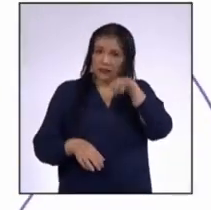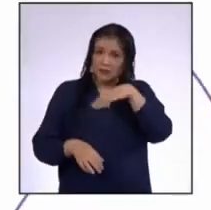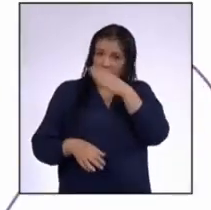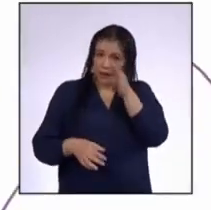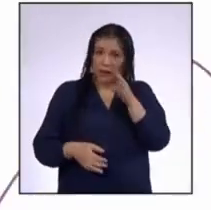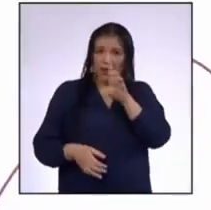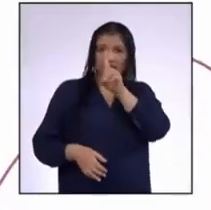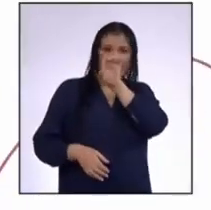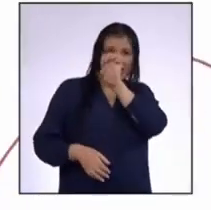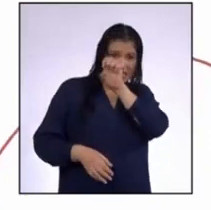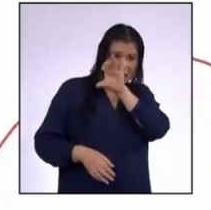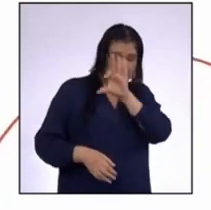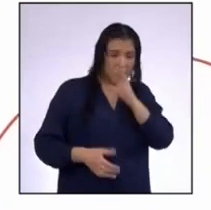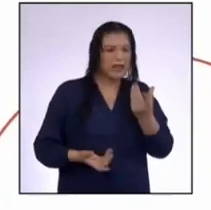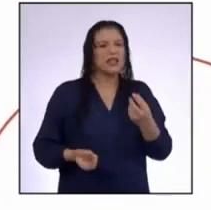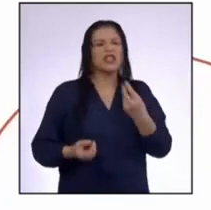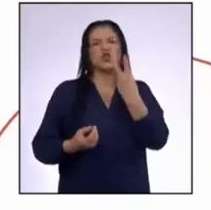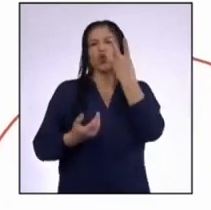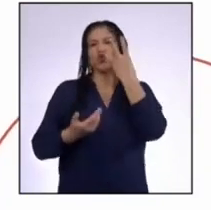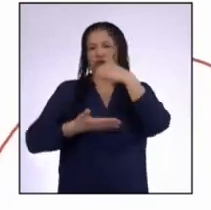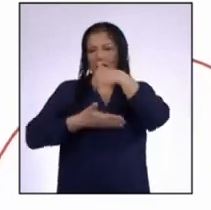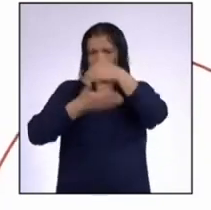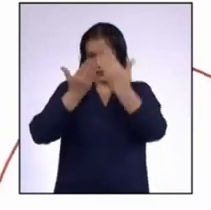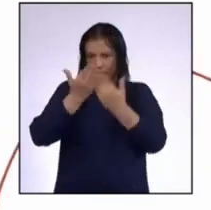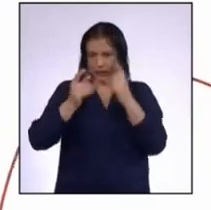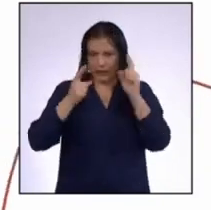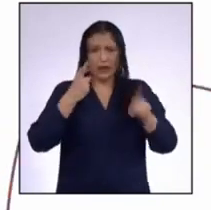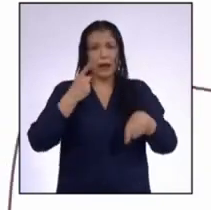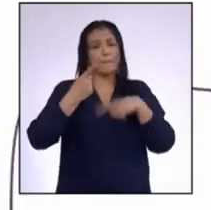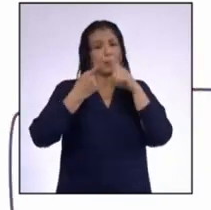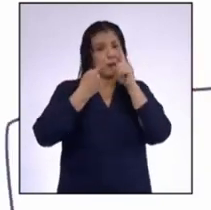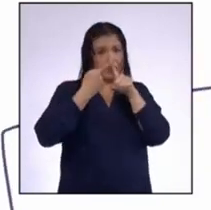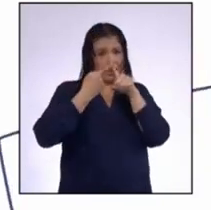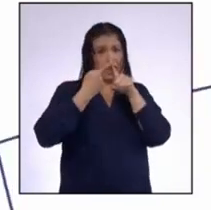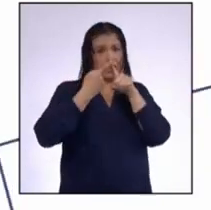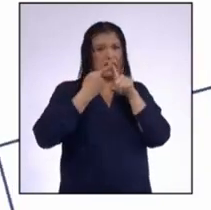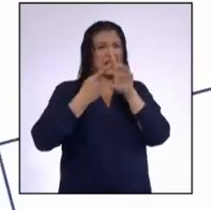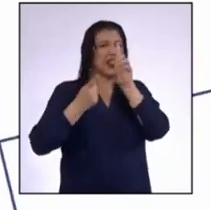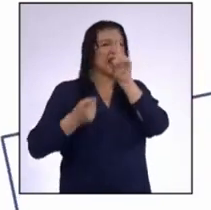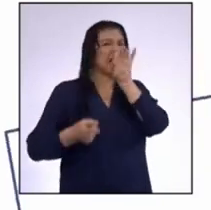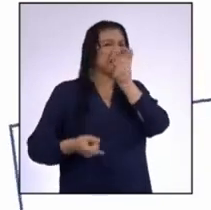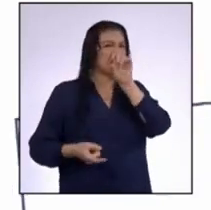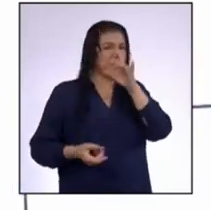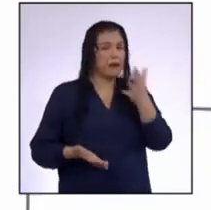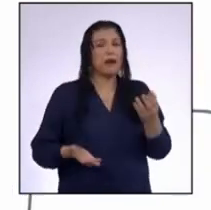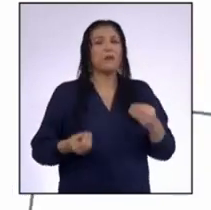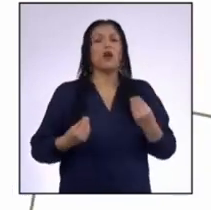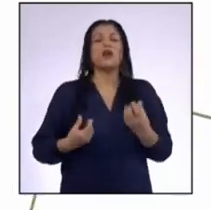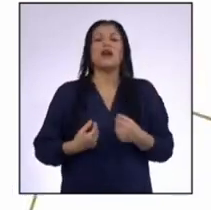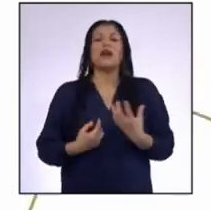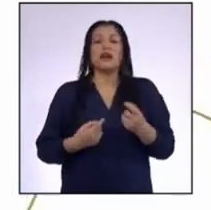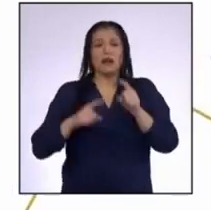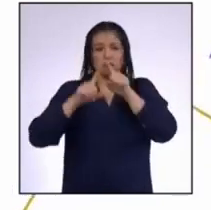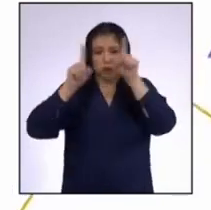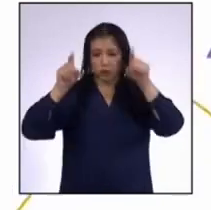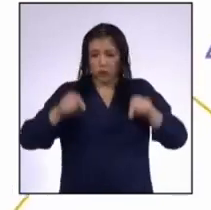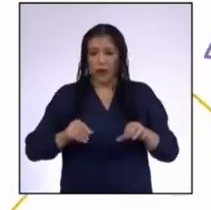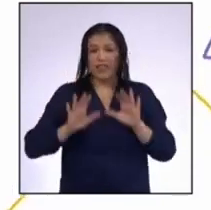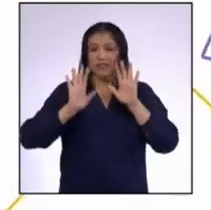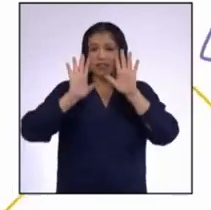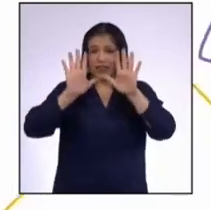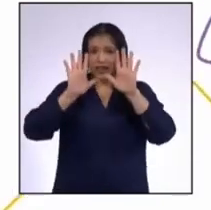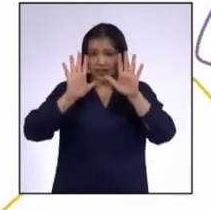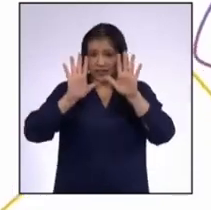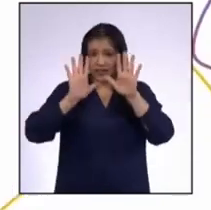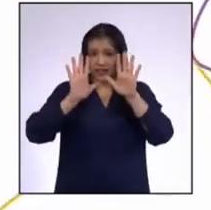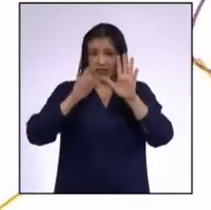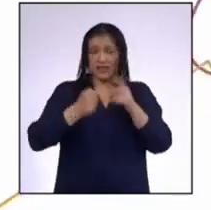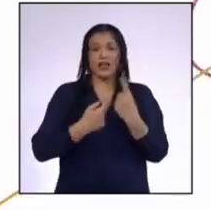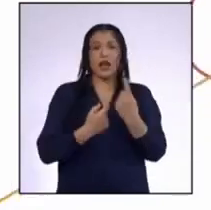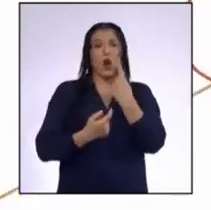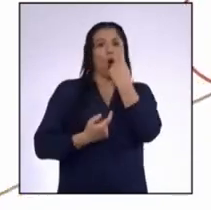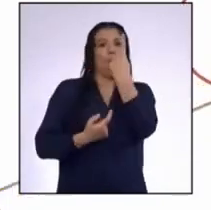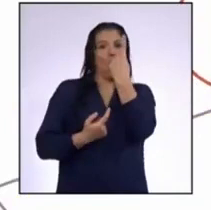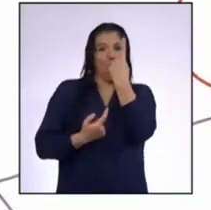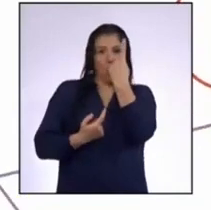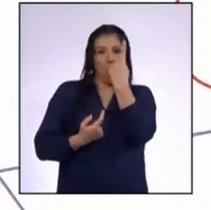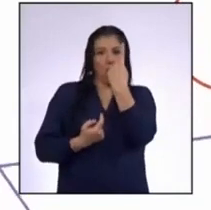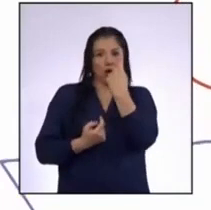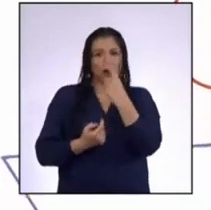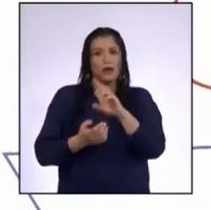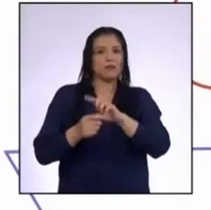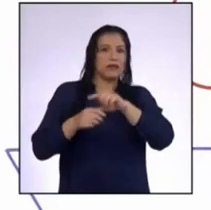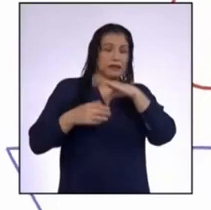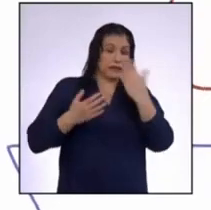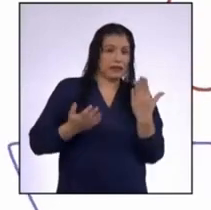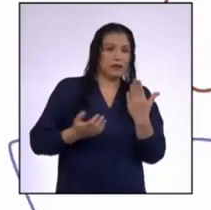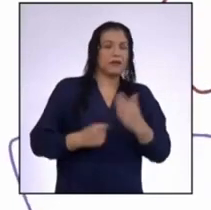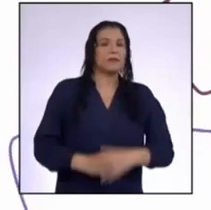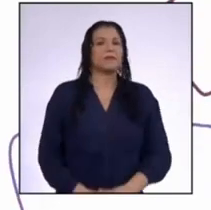2 características. La primera nos dice que es decimal porque 10 unidades de un orden forman una unidad del orden